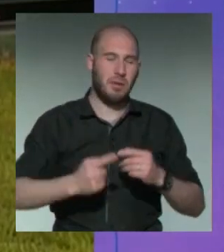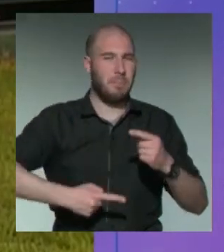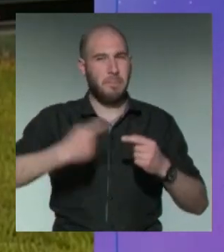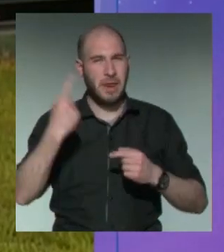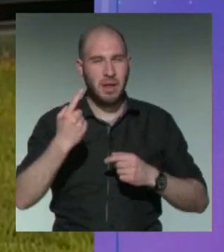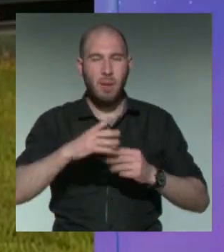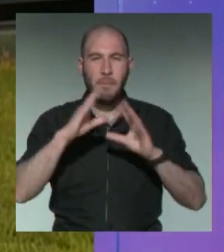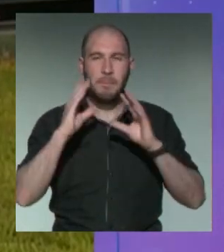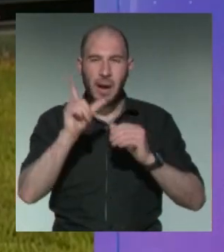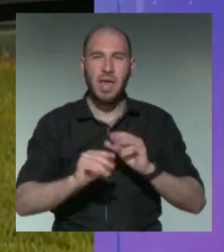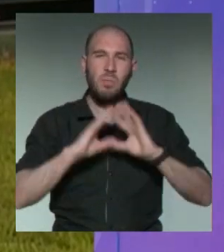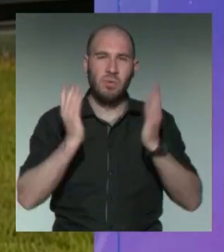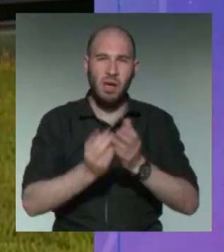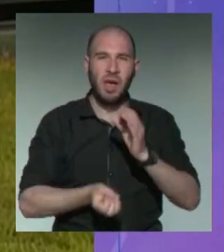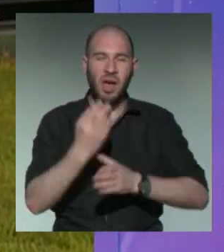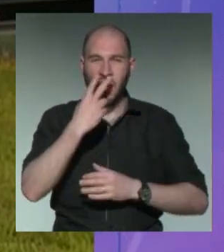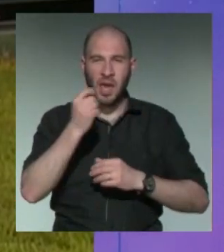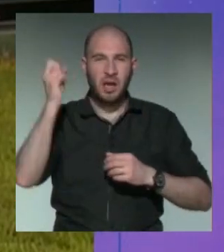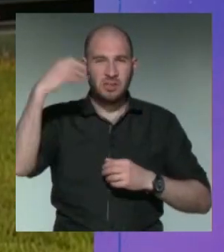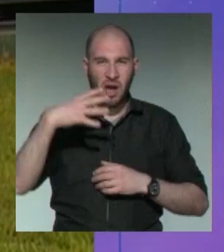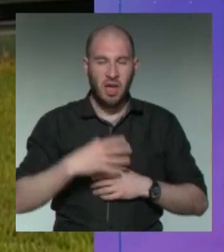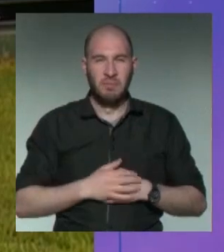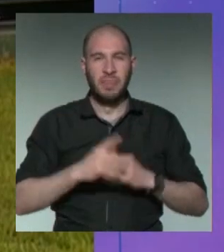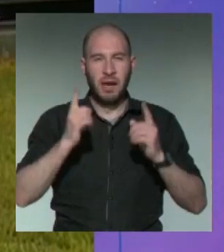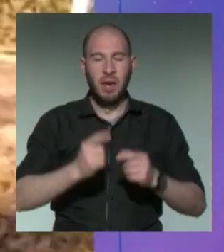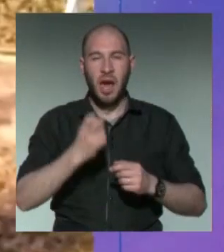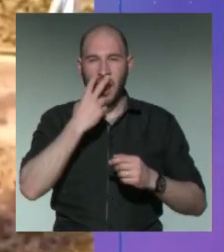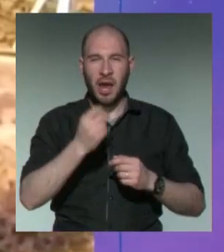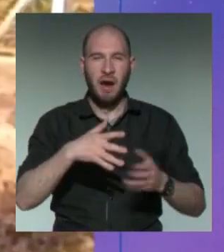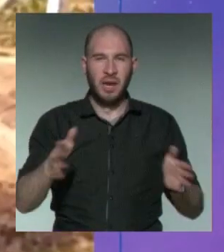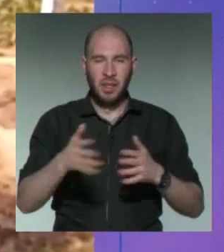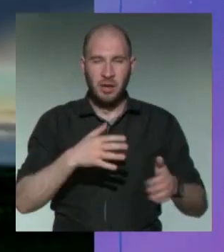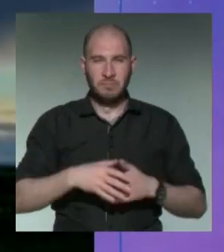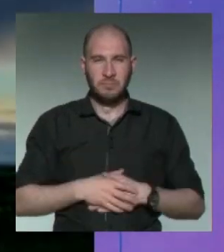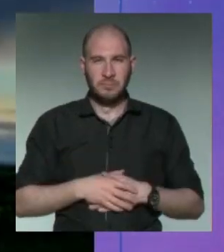principales países del mundo para generar energía solar y energía eólica.